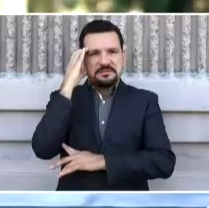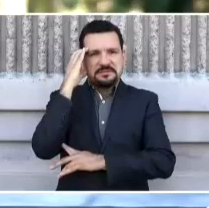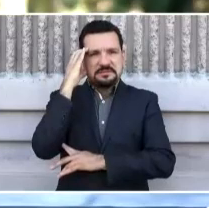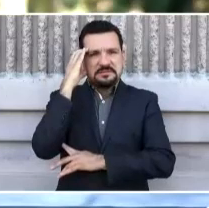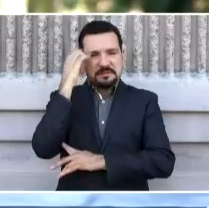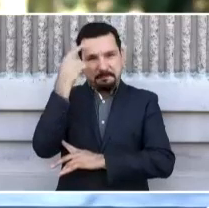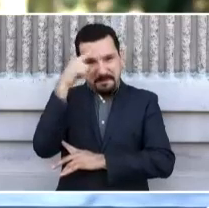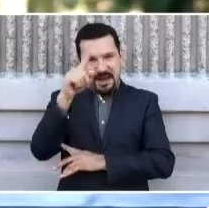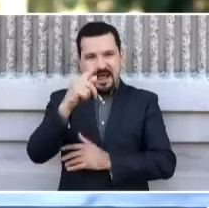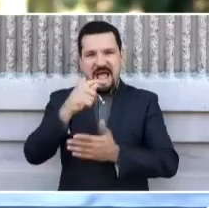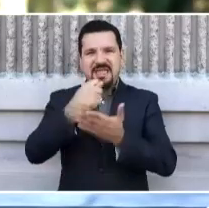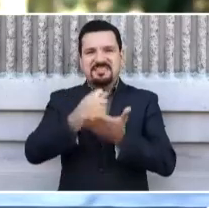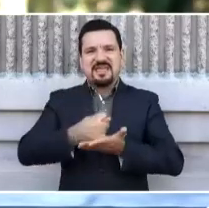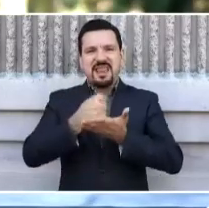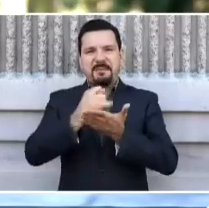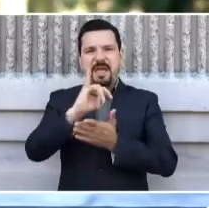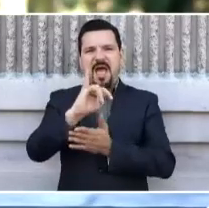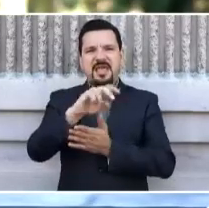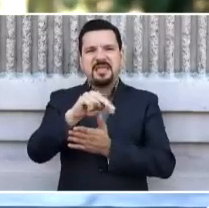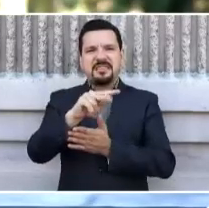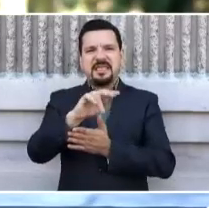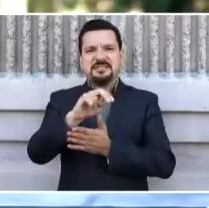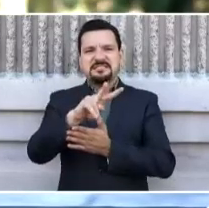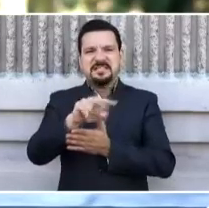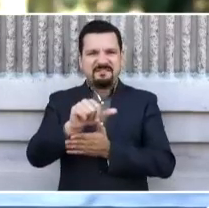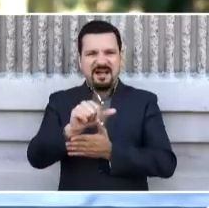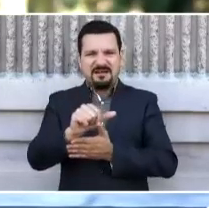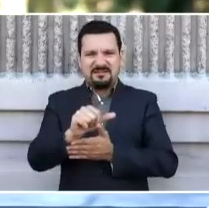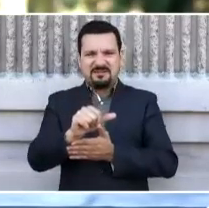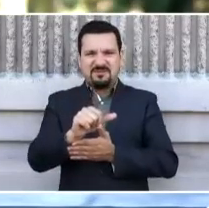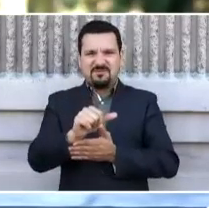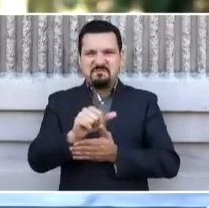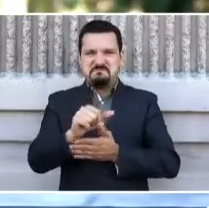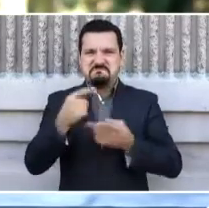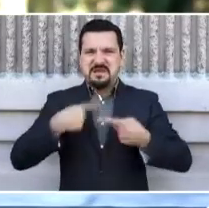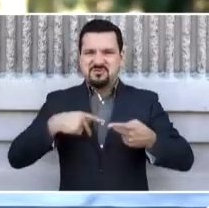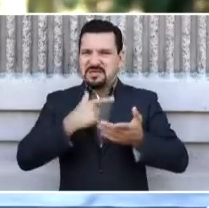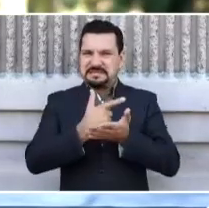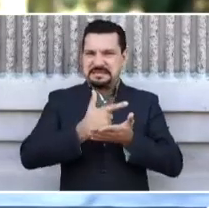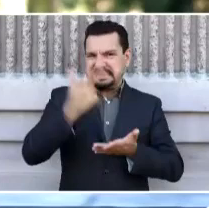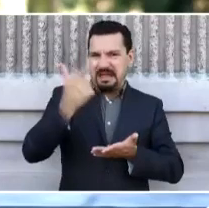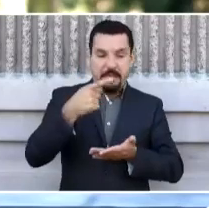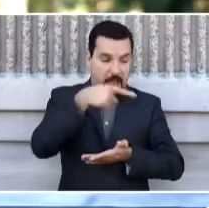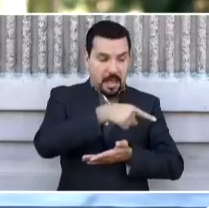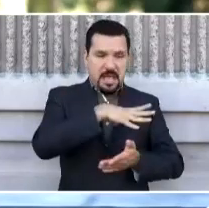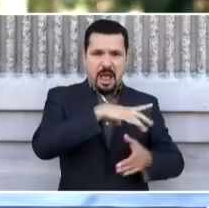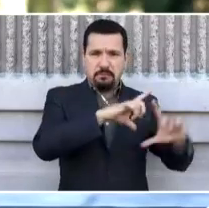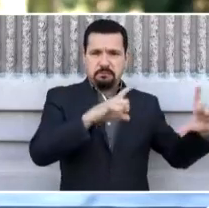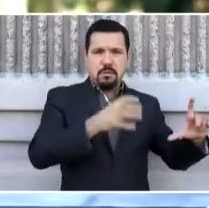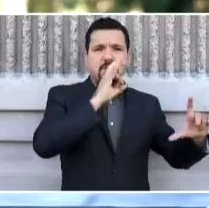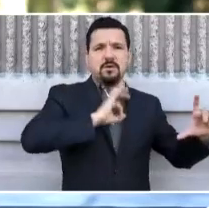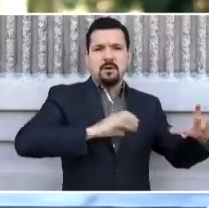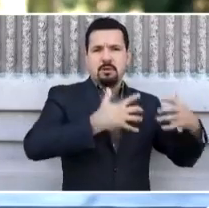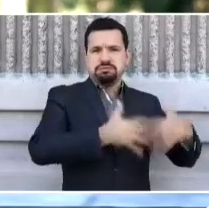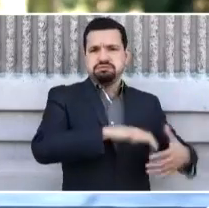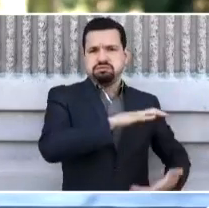terapia intensiva como lo marca la normatividad. Es decir, con un ventilador, con un monitor, con todos